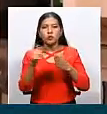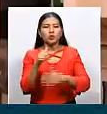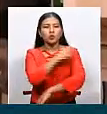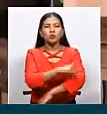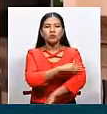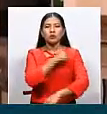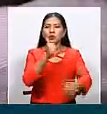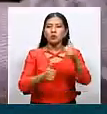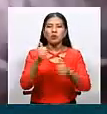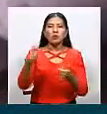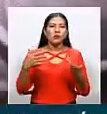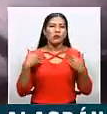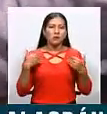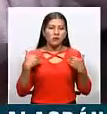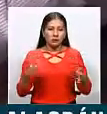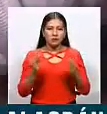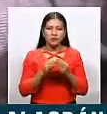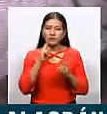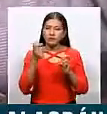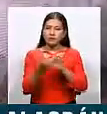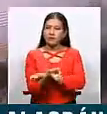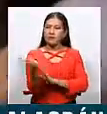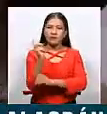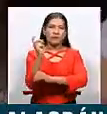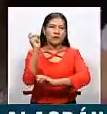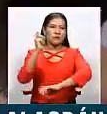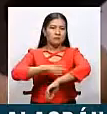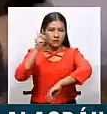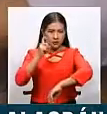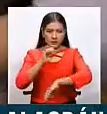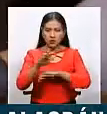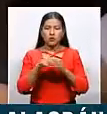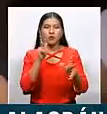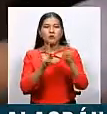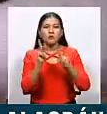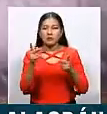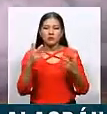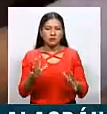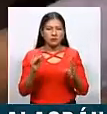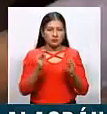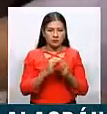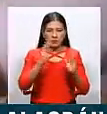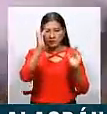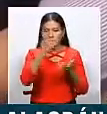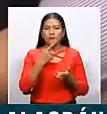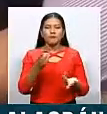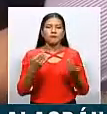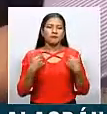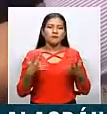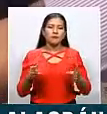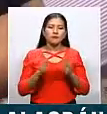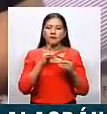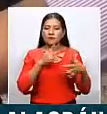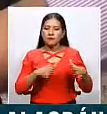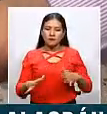tienen estos casos de picaduras de alacrán, en el cual el paciente, como le mencionaba, se ha clasificado como un caso moderado o